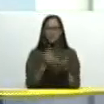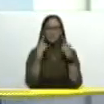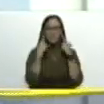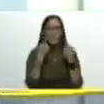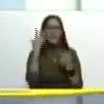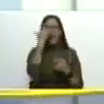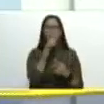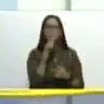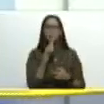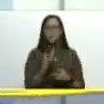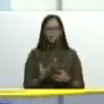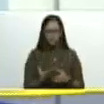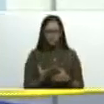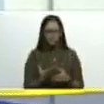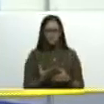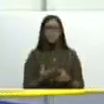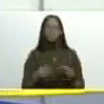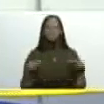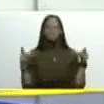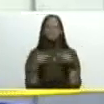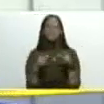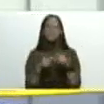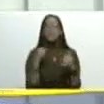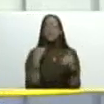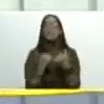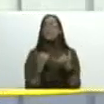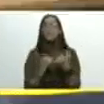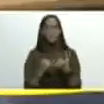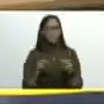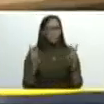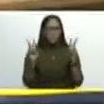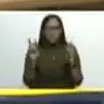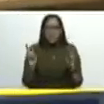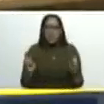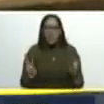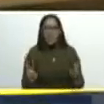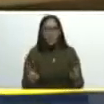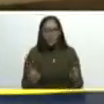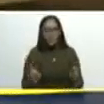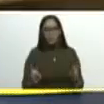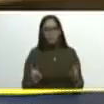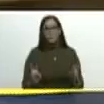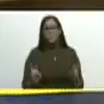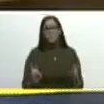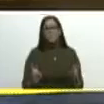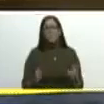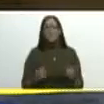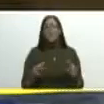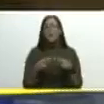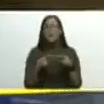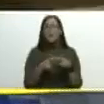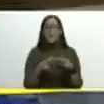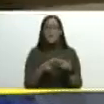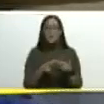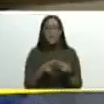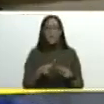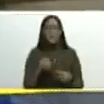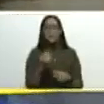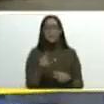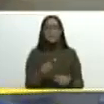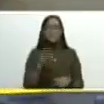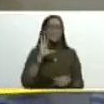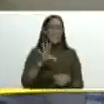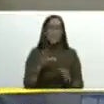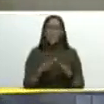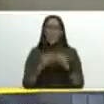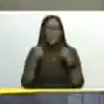hermosura, el equipamiento de última generación, con monitores multiparámetros de 5 ámbitos, todo lo